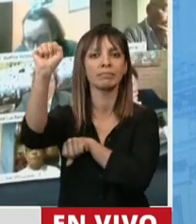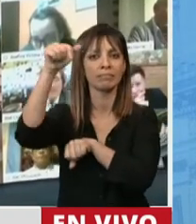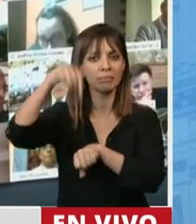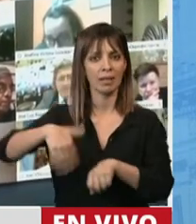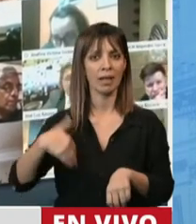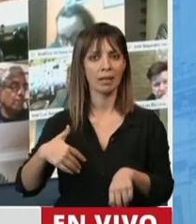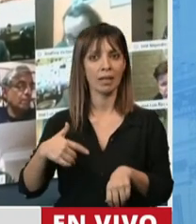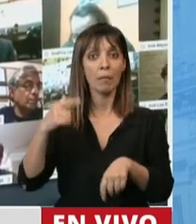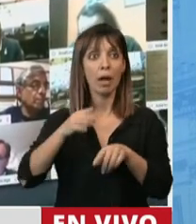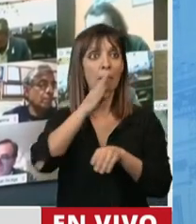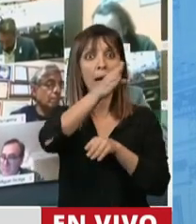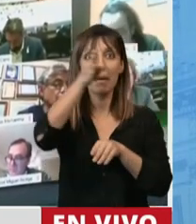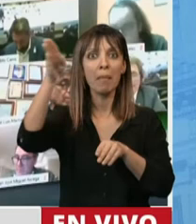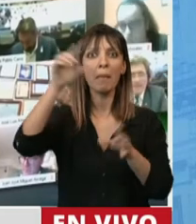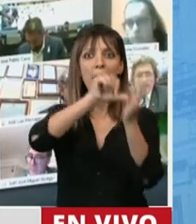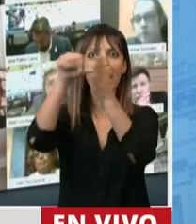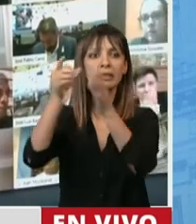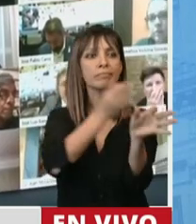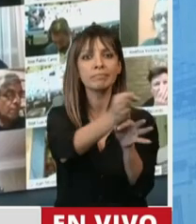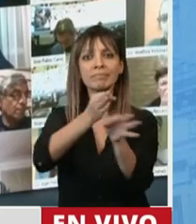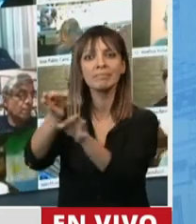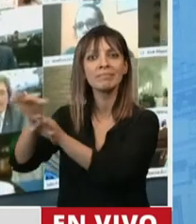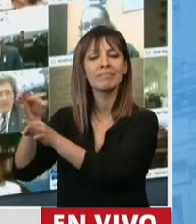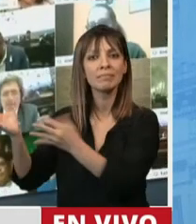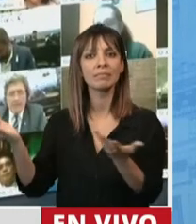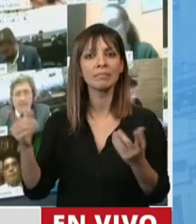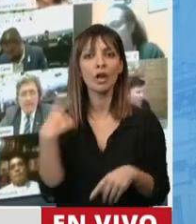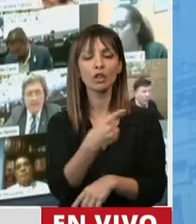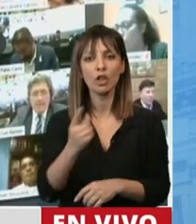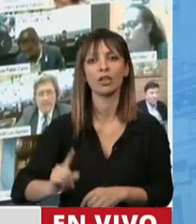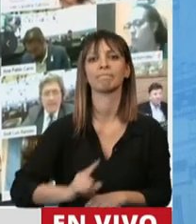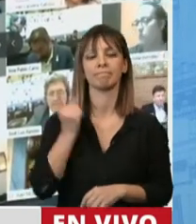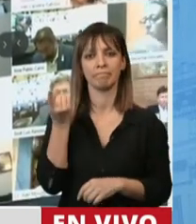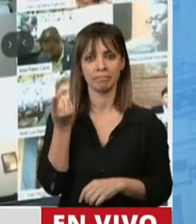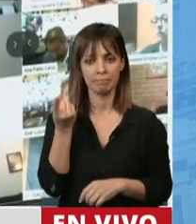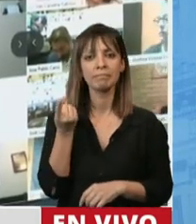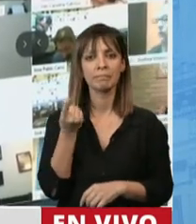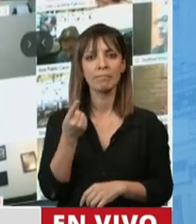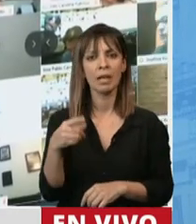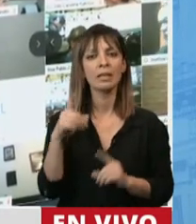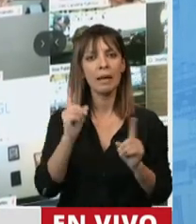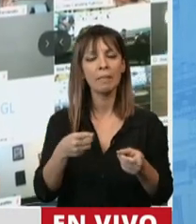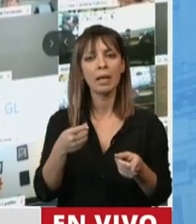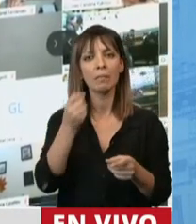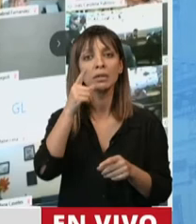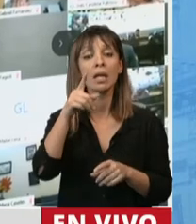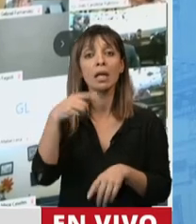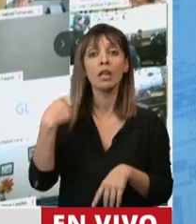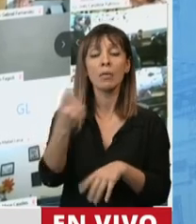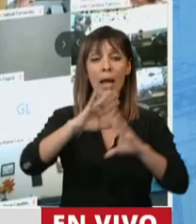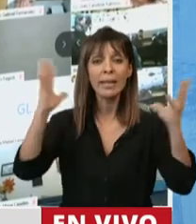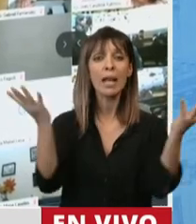están educando a todo el mundo. Y que cada uno de nosotros nos llenamos de orgullo cuando podemos decir que en tal o cual universidad del